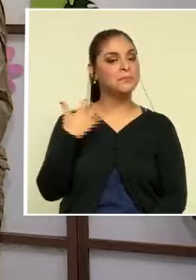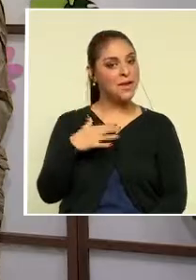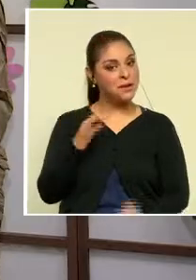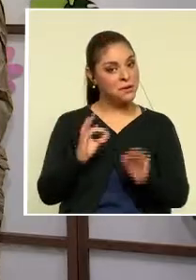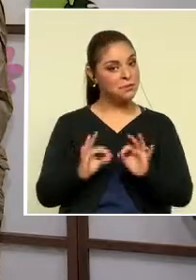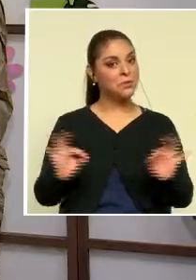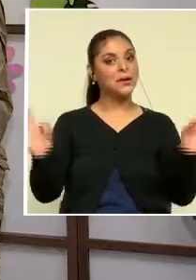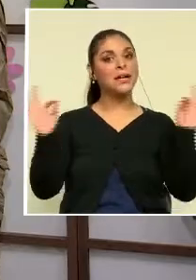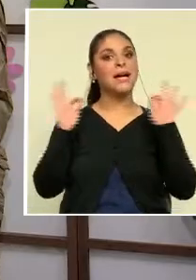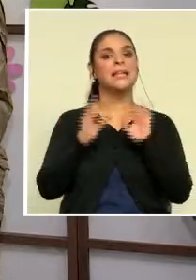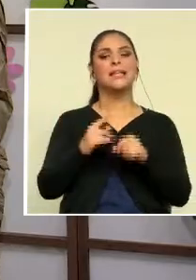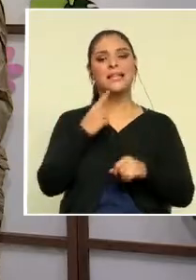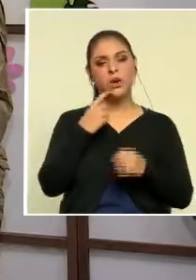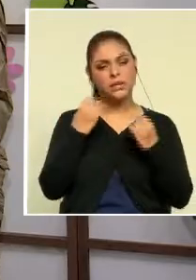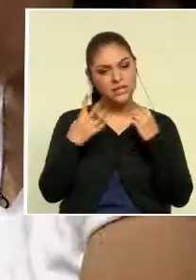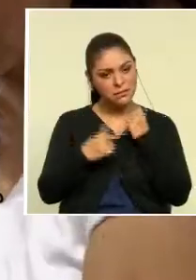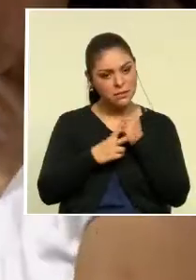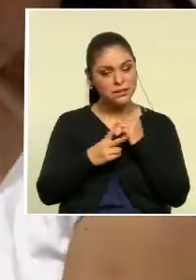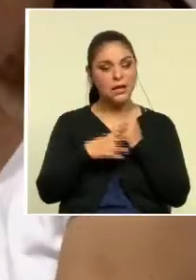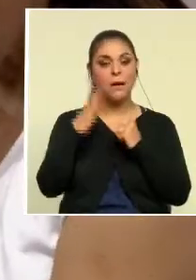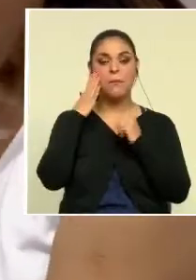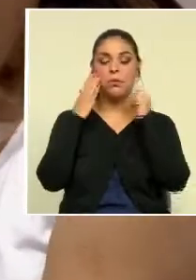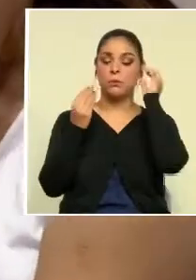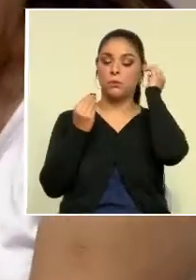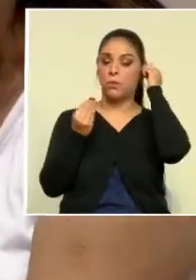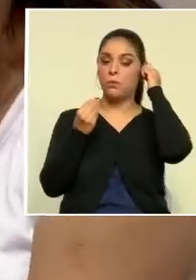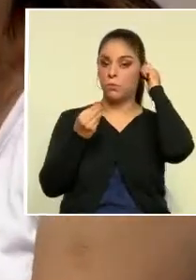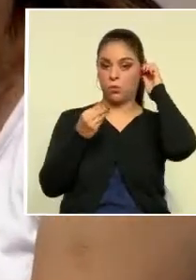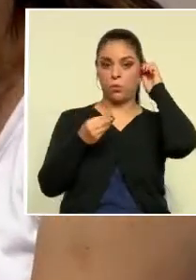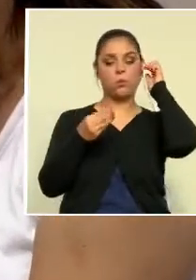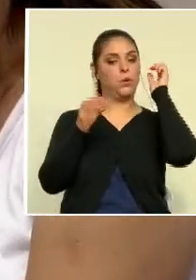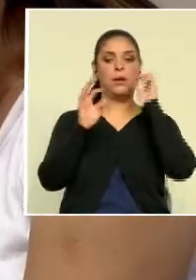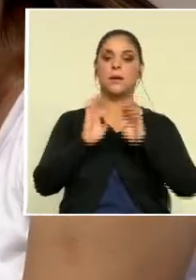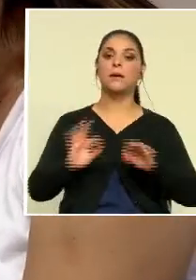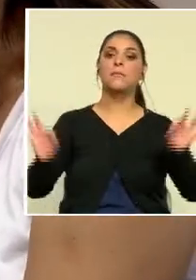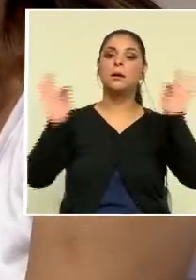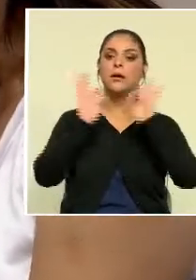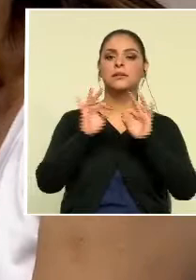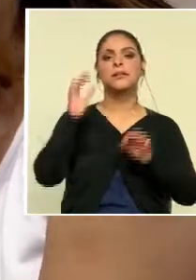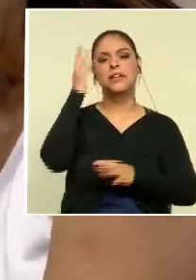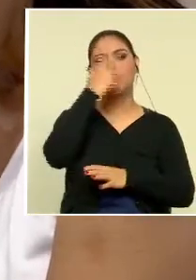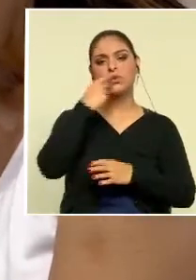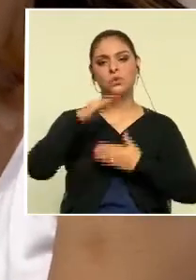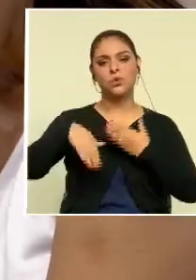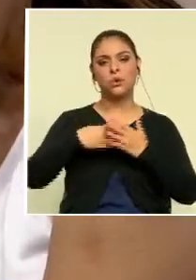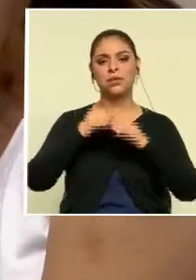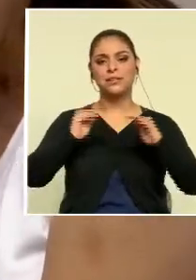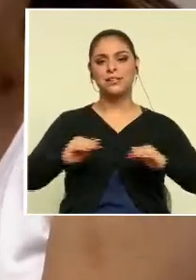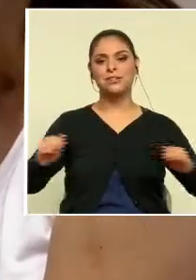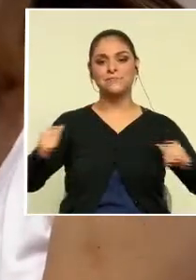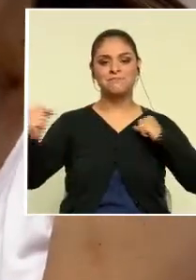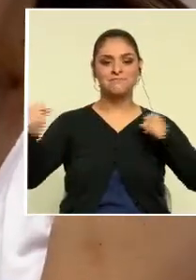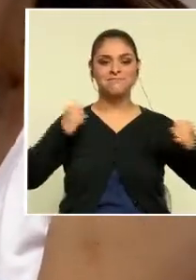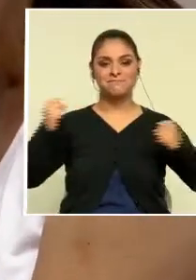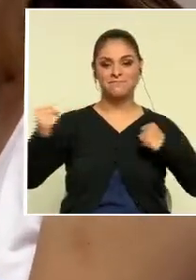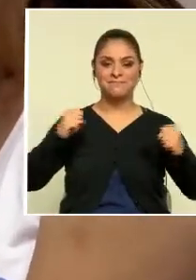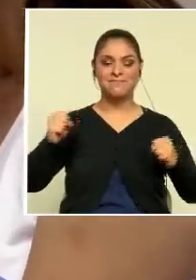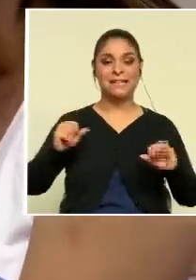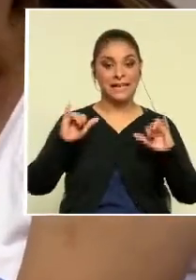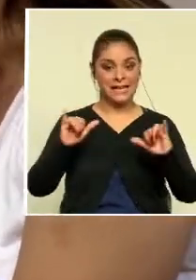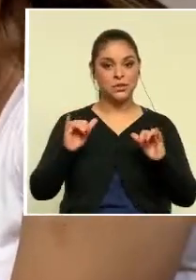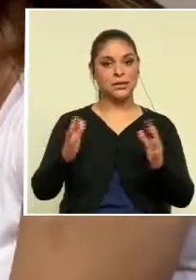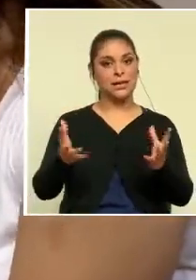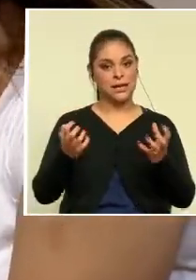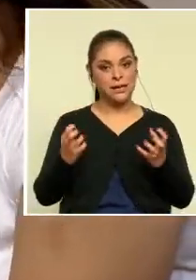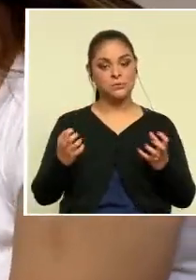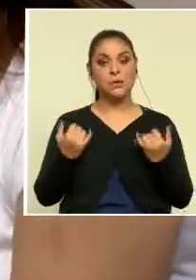dicho tantas veces y es porque es muy muy muy importante y teniendo todos los niños y las niñas haciendo ejercicio horas bien que van xerez ahora